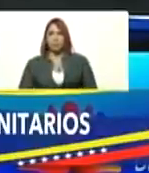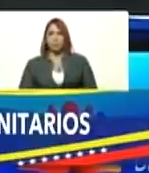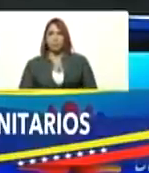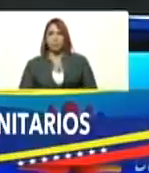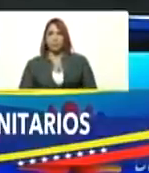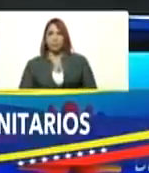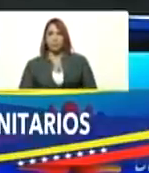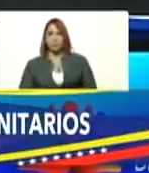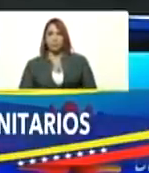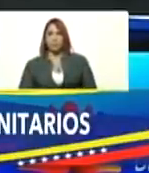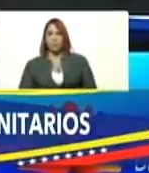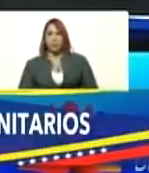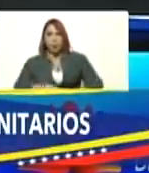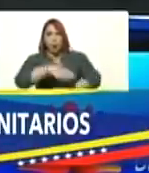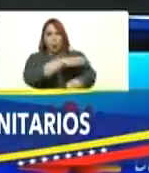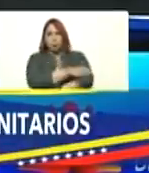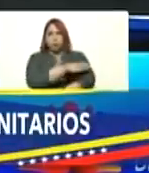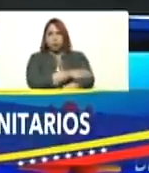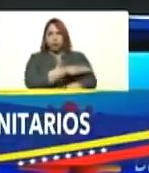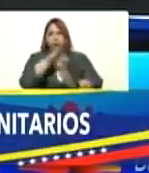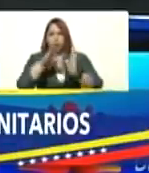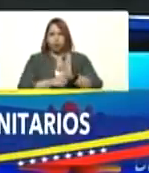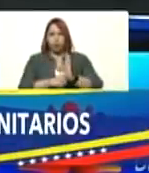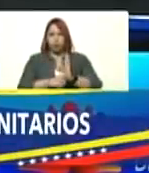La derecha corrompida.